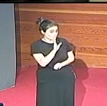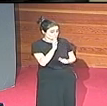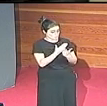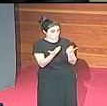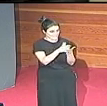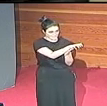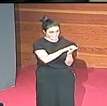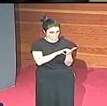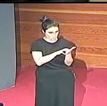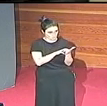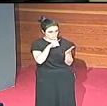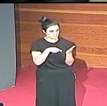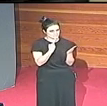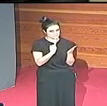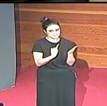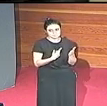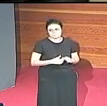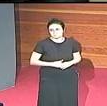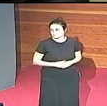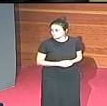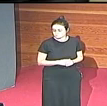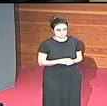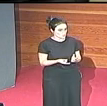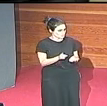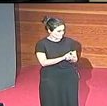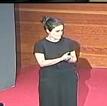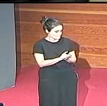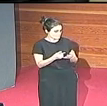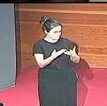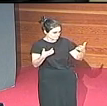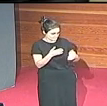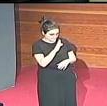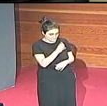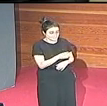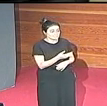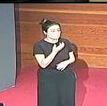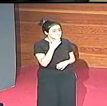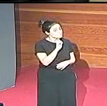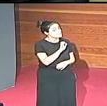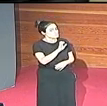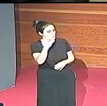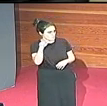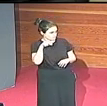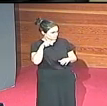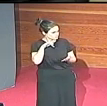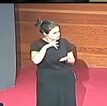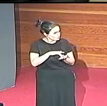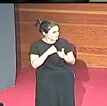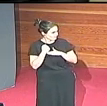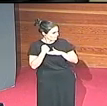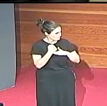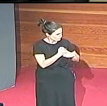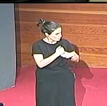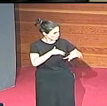más adelante, dice que, y otra vez cito, cuando Europa apoyó activamente el golpe armado